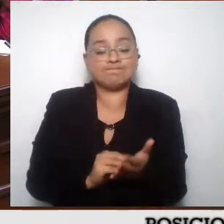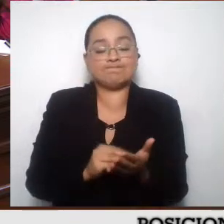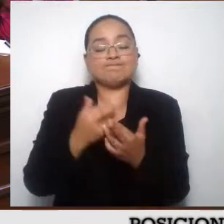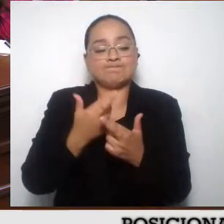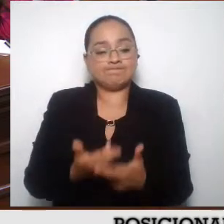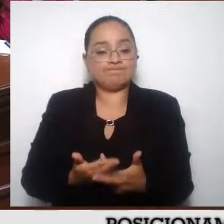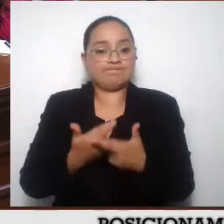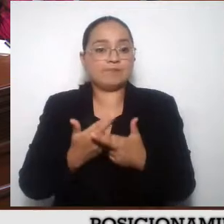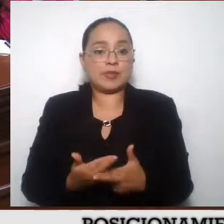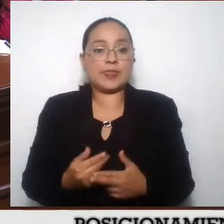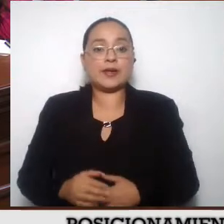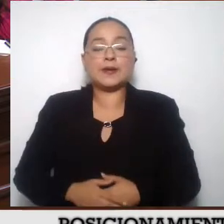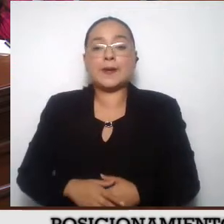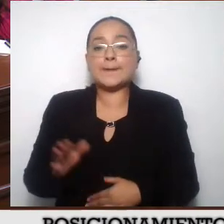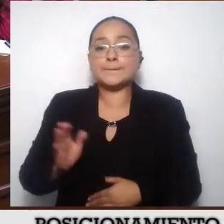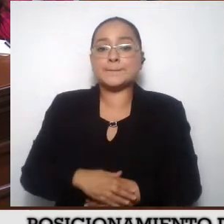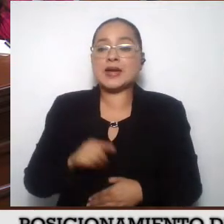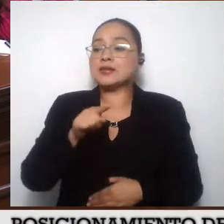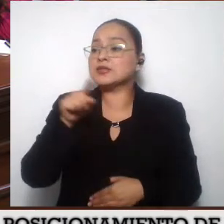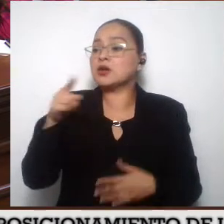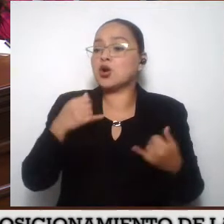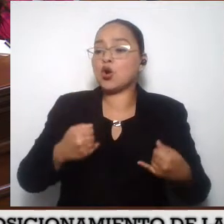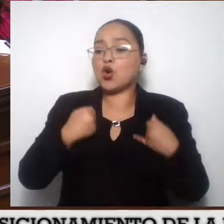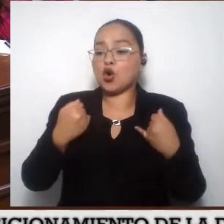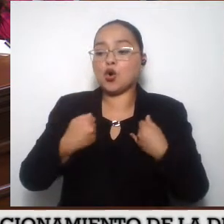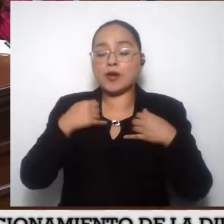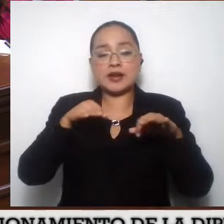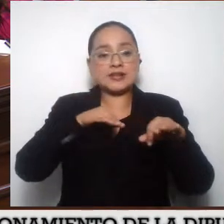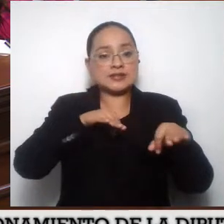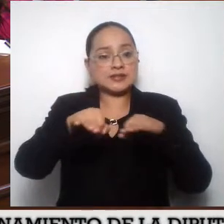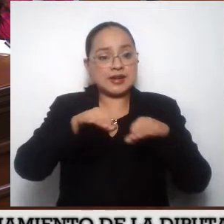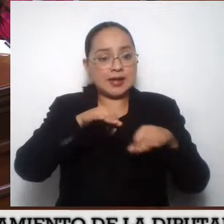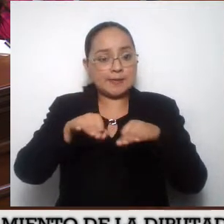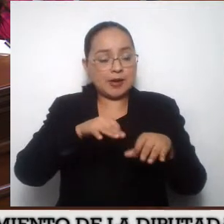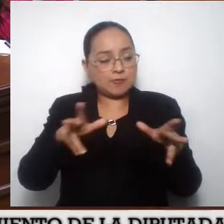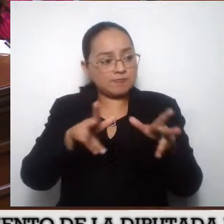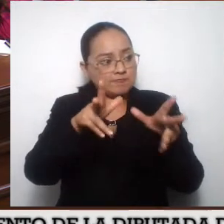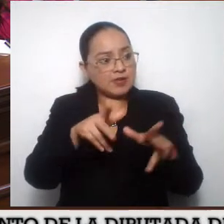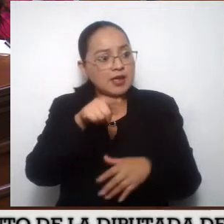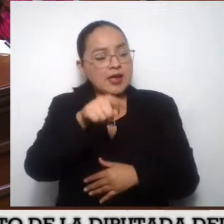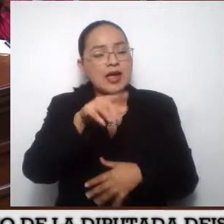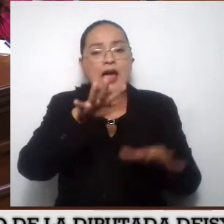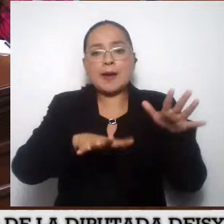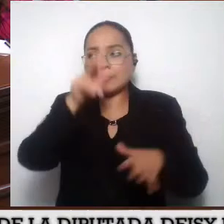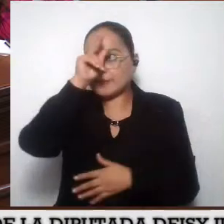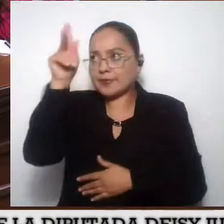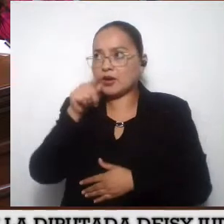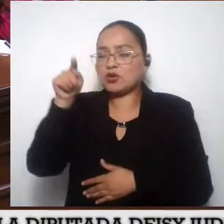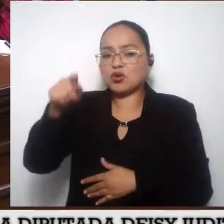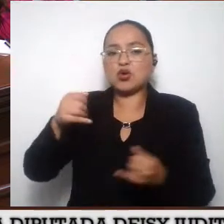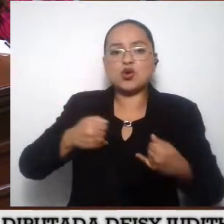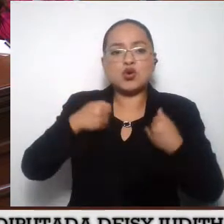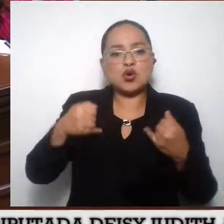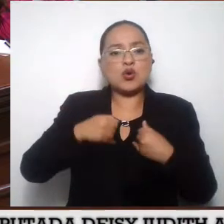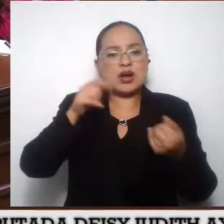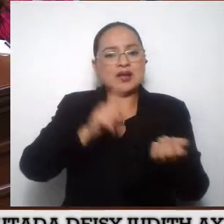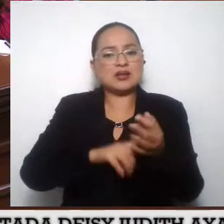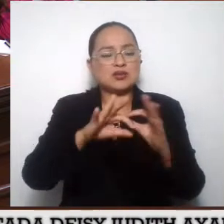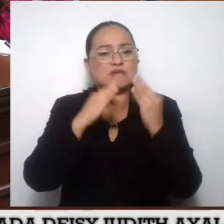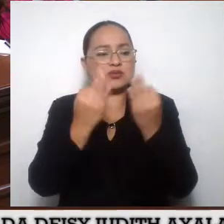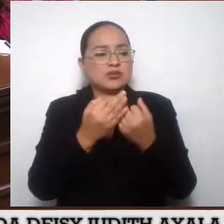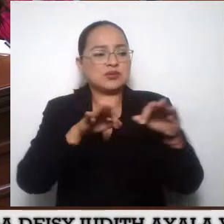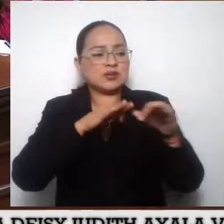Fomento al empleo joven. Lo peor suelen llevárselo los jóvenes, quienes se enfrentan no solo a